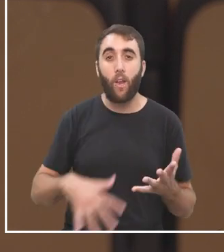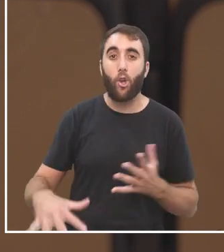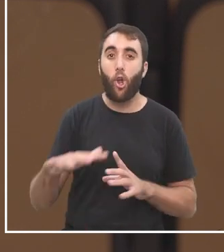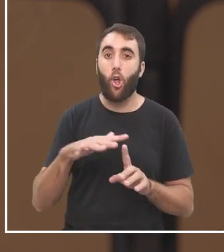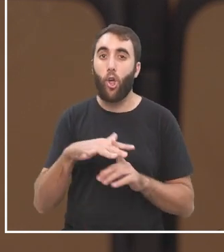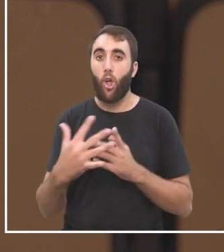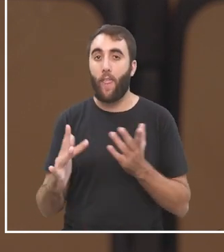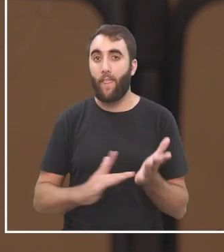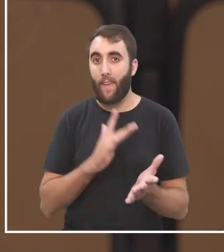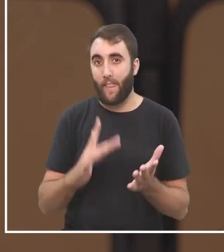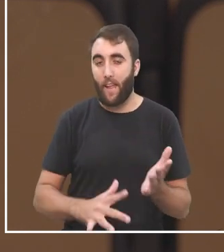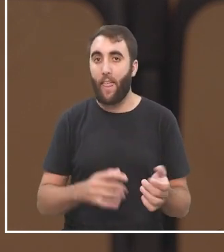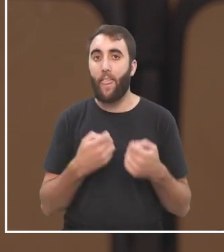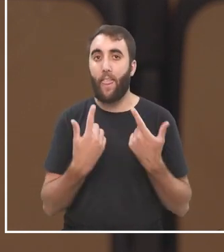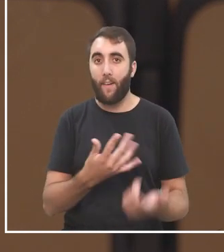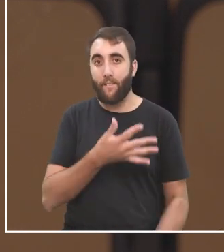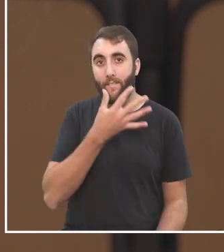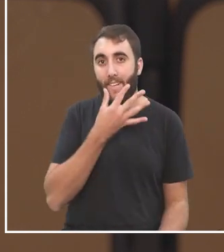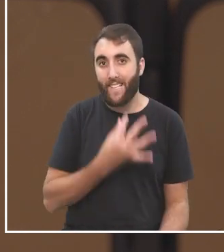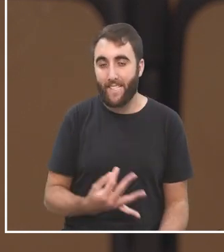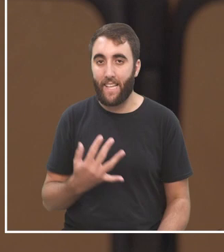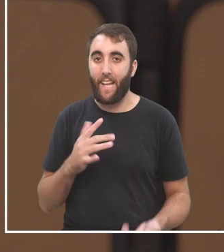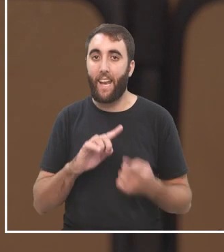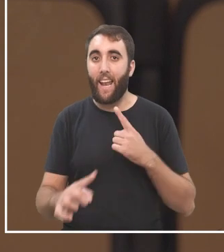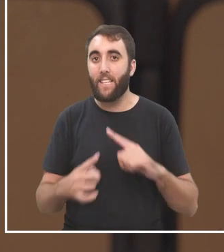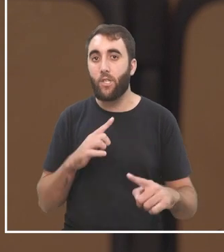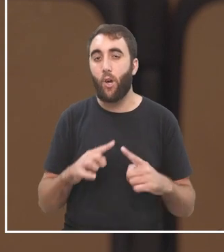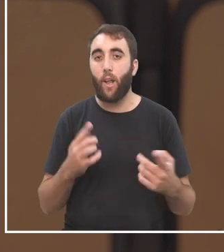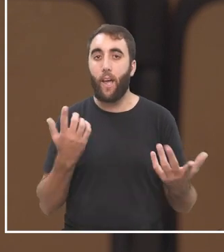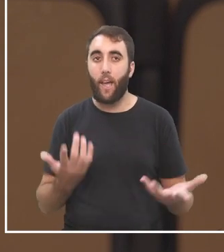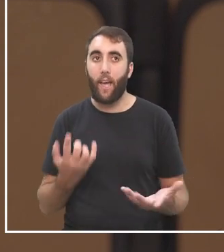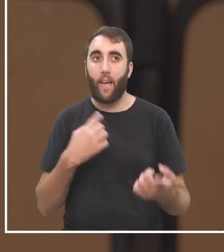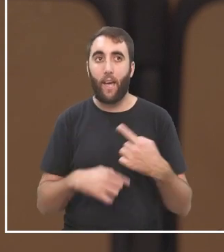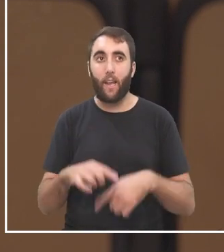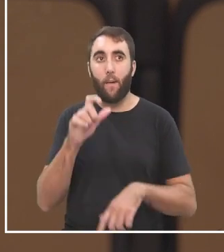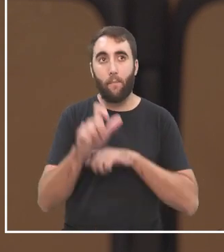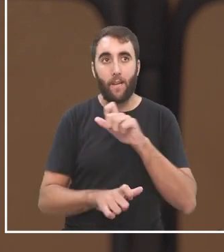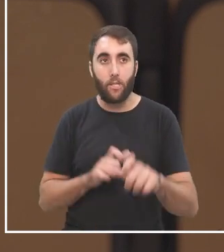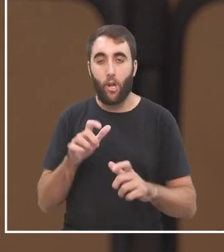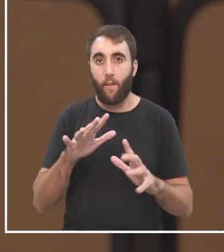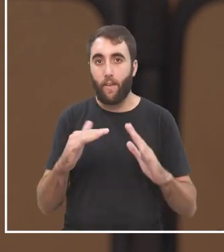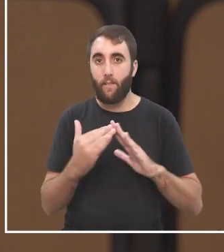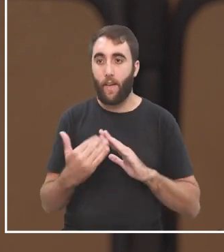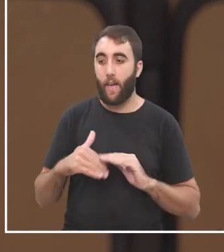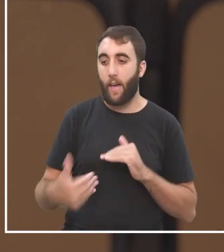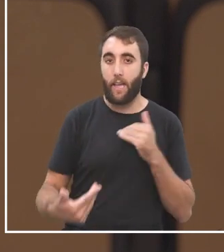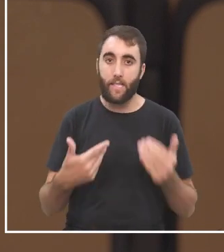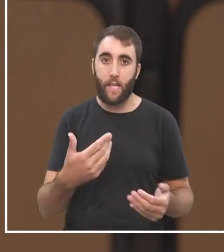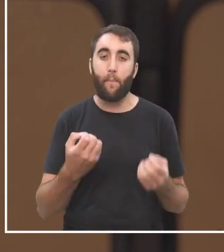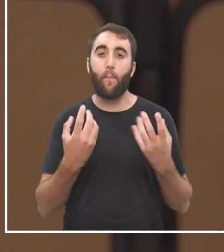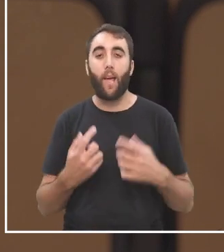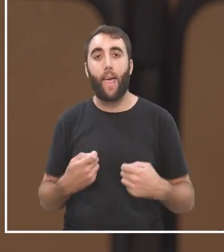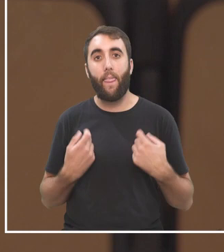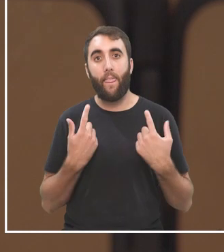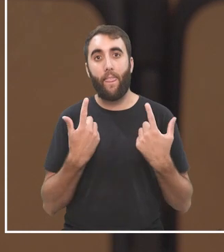maneras facilita la relación entre los distintos miembros de la comunidad, porque